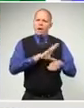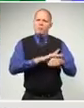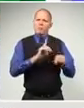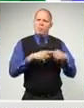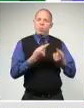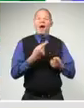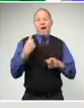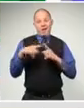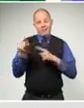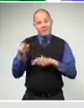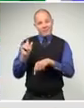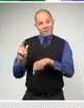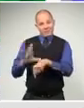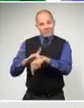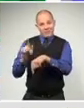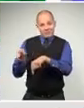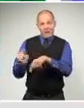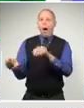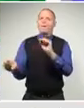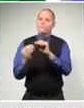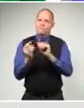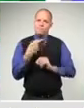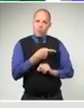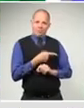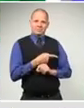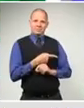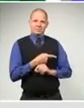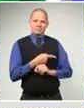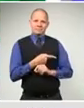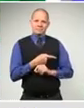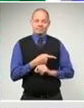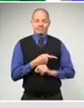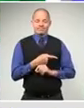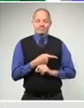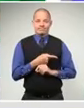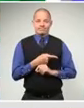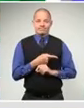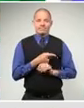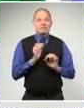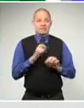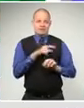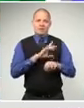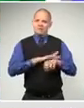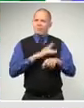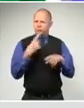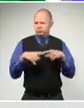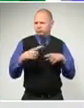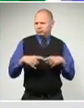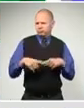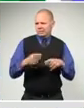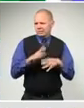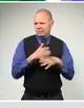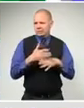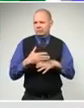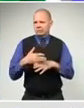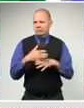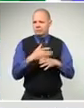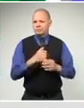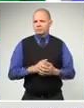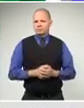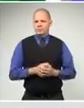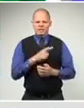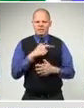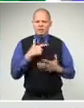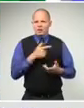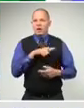positivo ya diagnosticado previamente y que además presentaba un síndrome de Down y